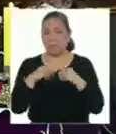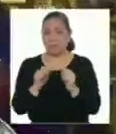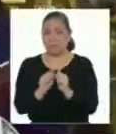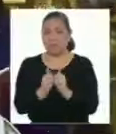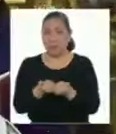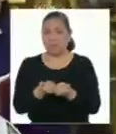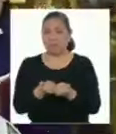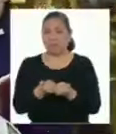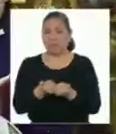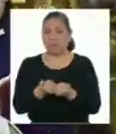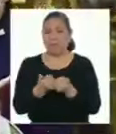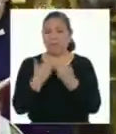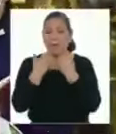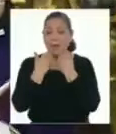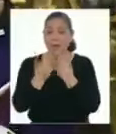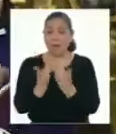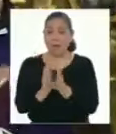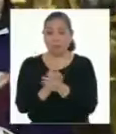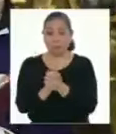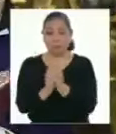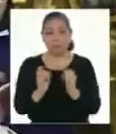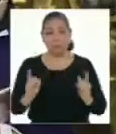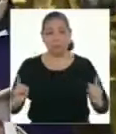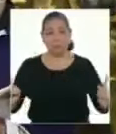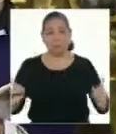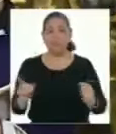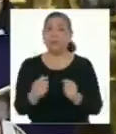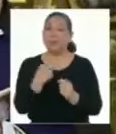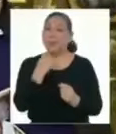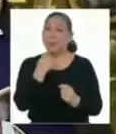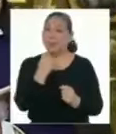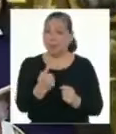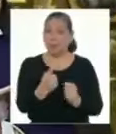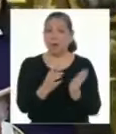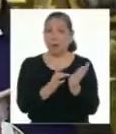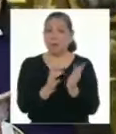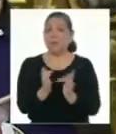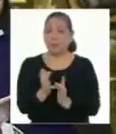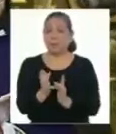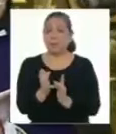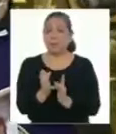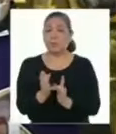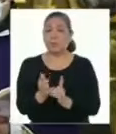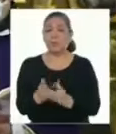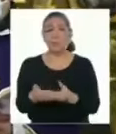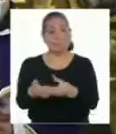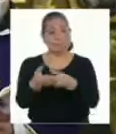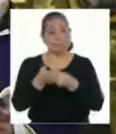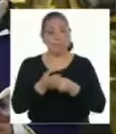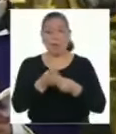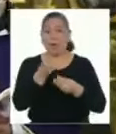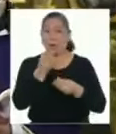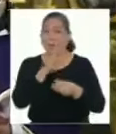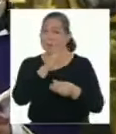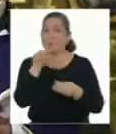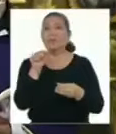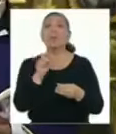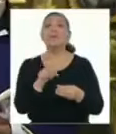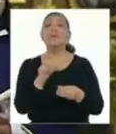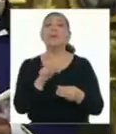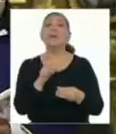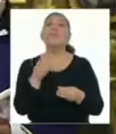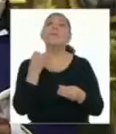pan, dándote gracias lo partió y lo dio a sus discípulos diciendo: tomen y coman todos de